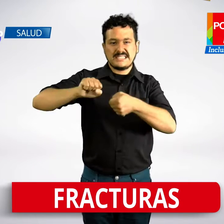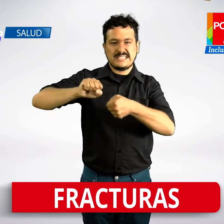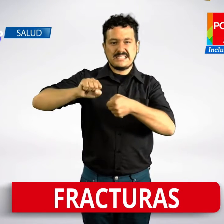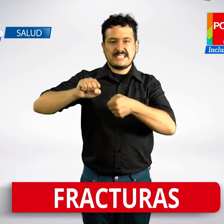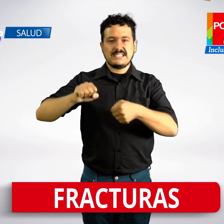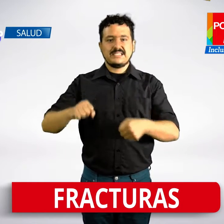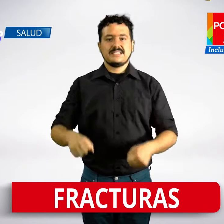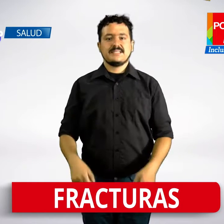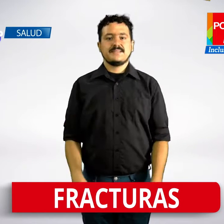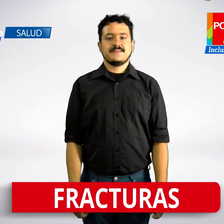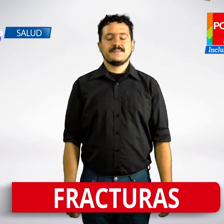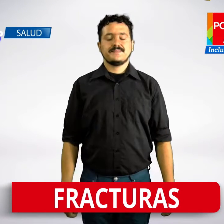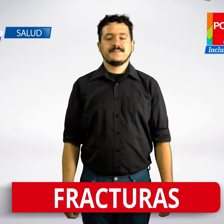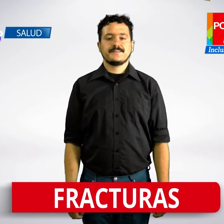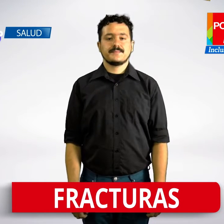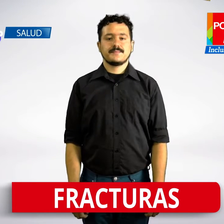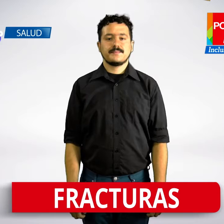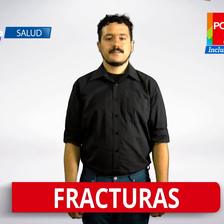fracturas,